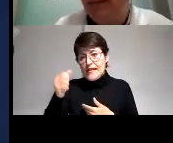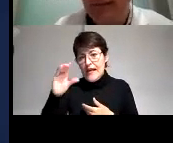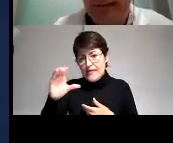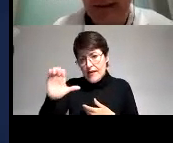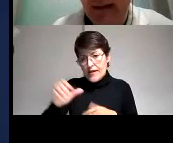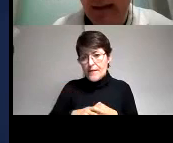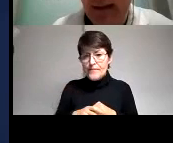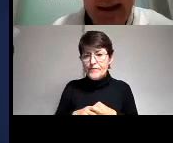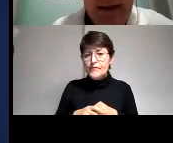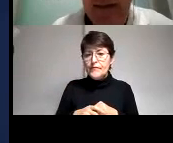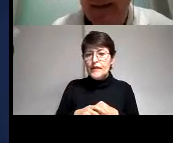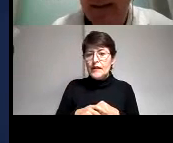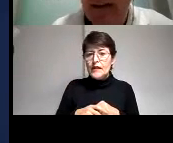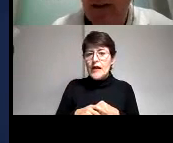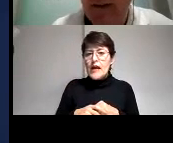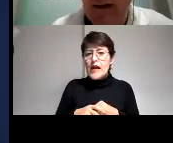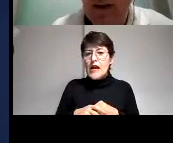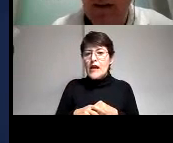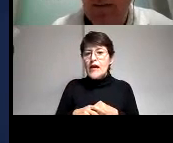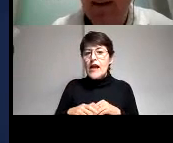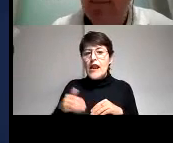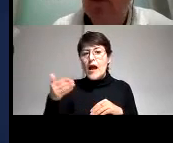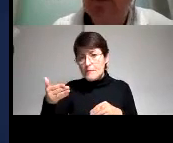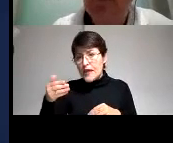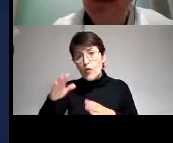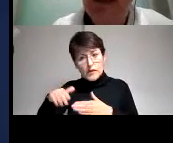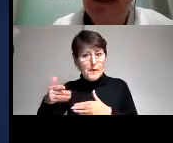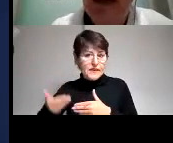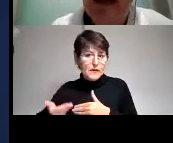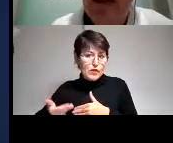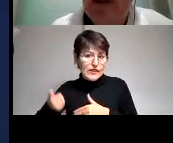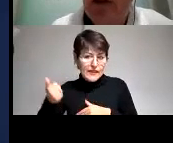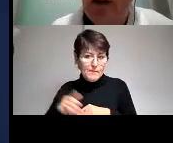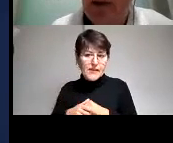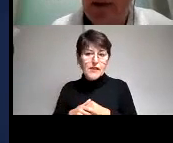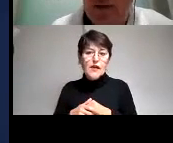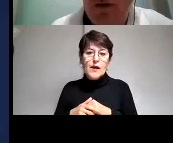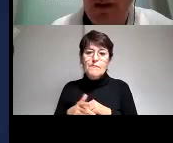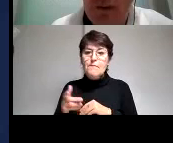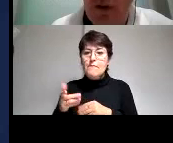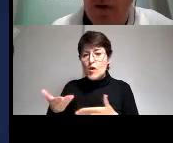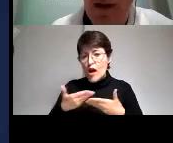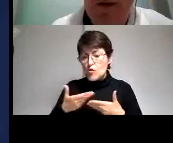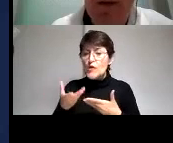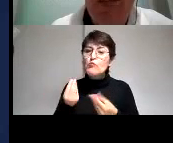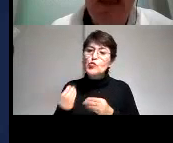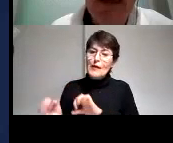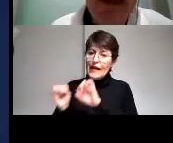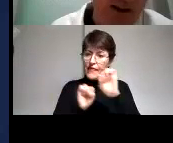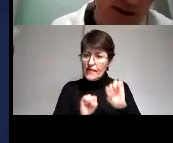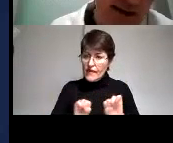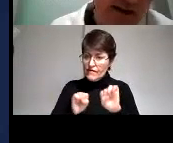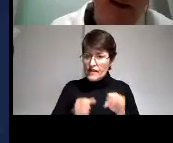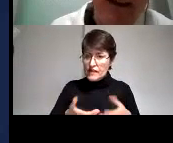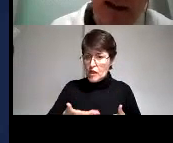D cada vez está cogiendo más importancia, pero sobre todo está relacionada con el proceso inmunológico. Y